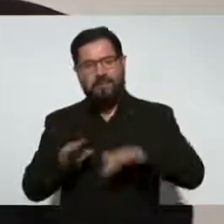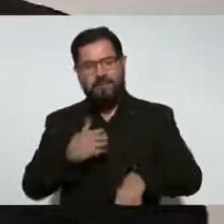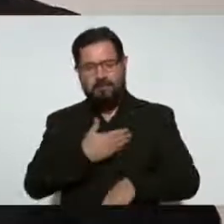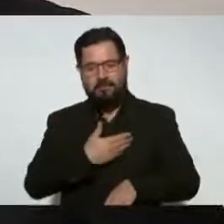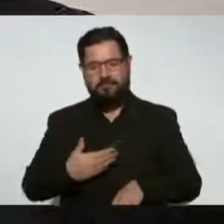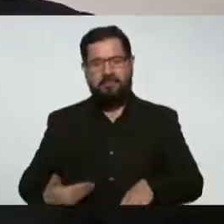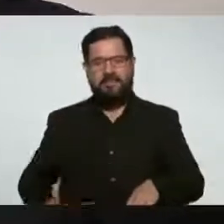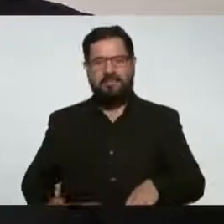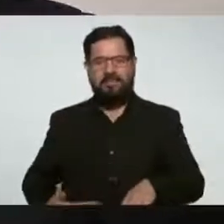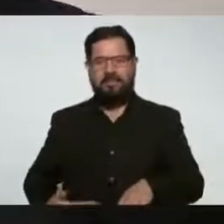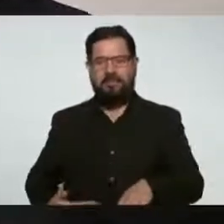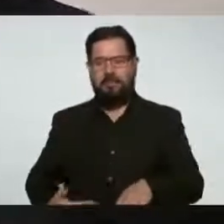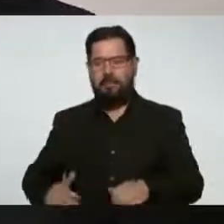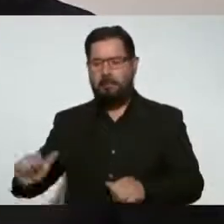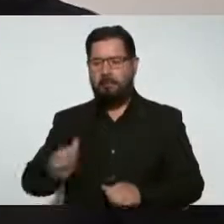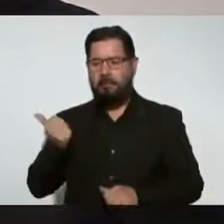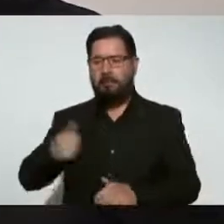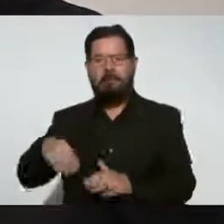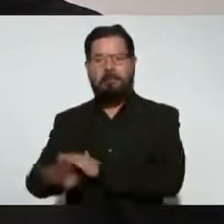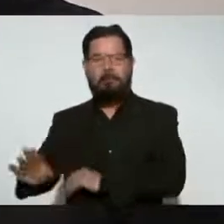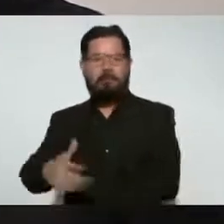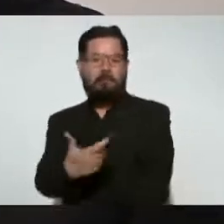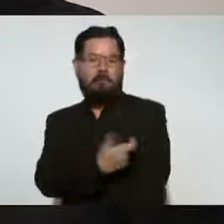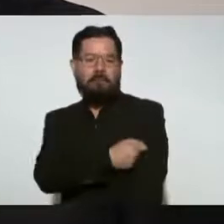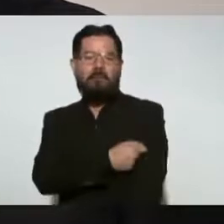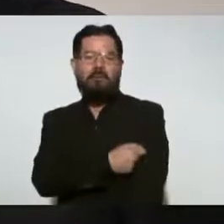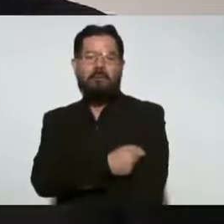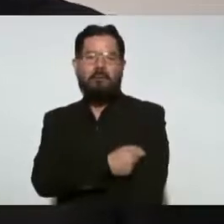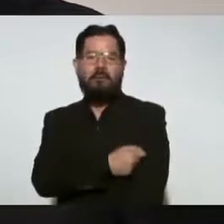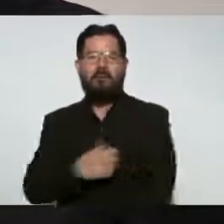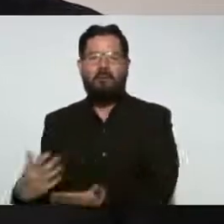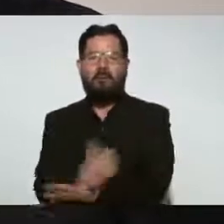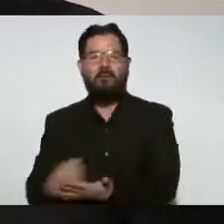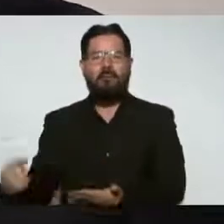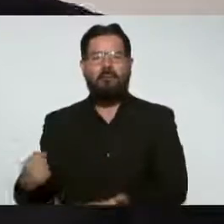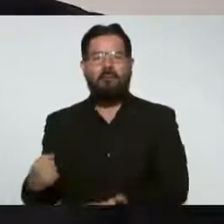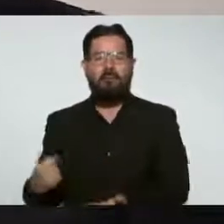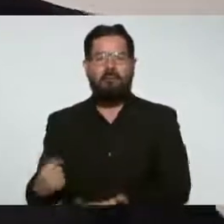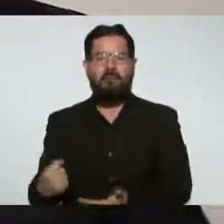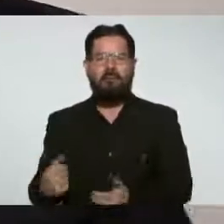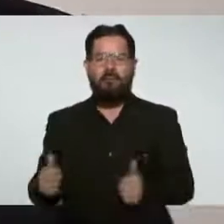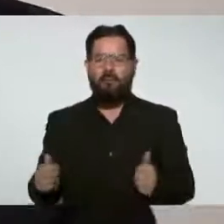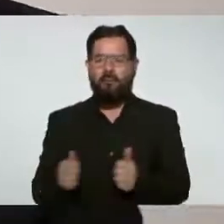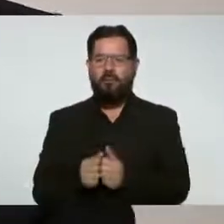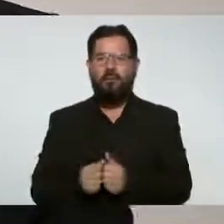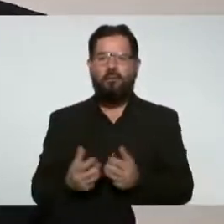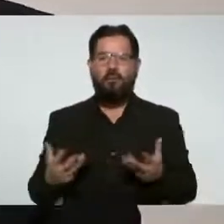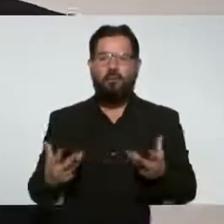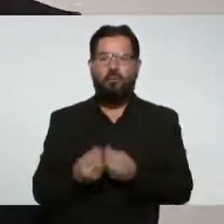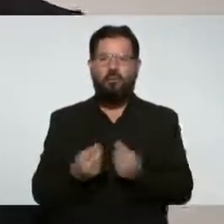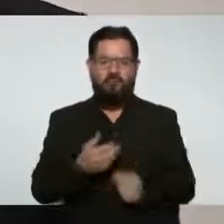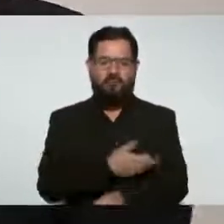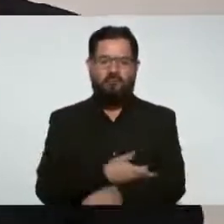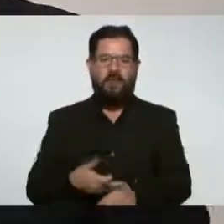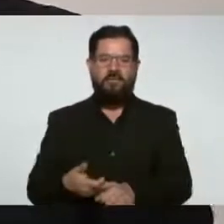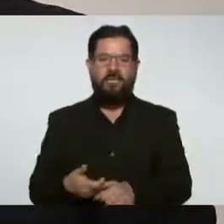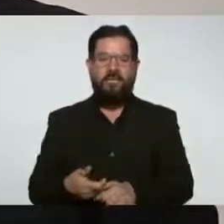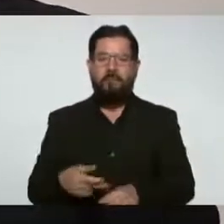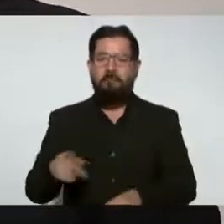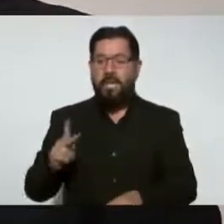se vacunaron desde el principio con sus familias en